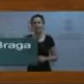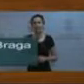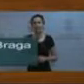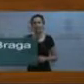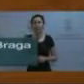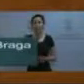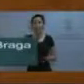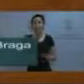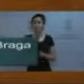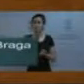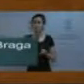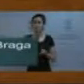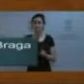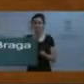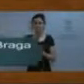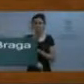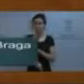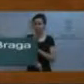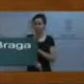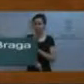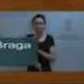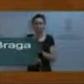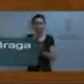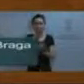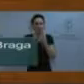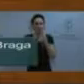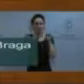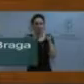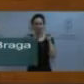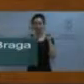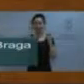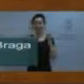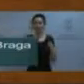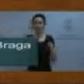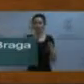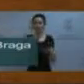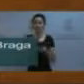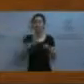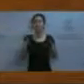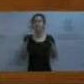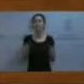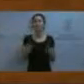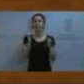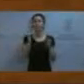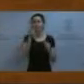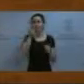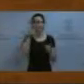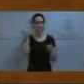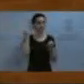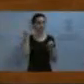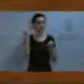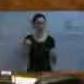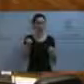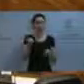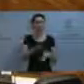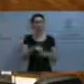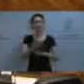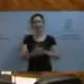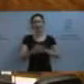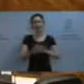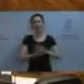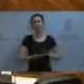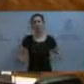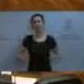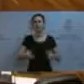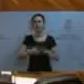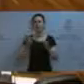controlar en profundidad. Mire, yo le voy a contestar como acabado, porque veo que tiene mucho interés en que diga qué es lo que el grupo parlamentario